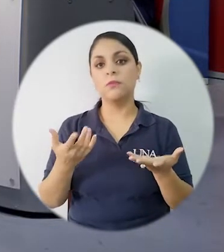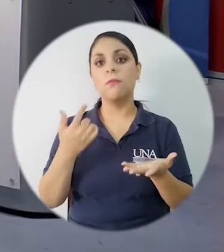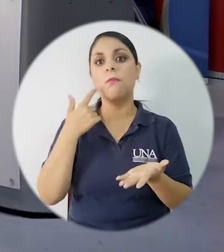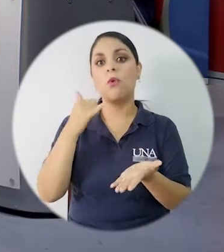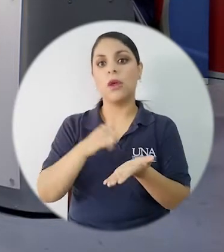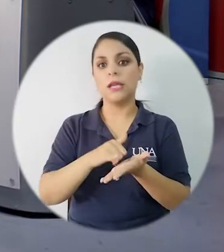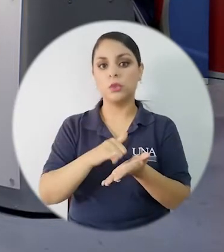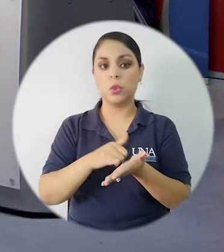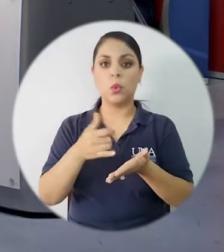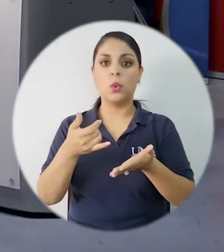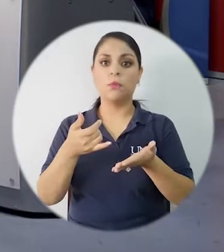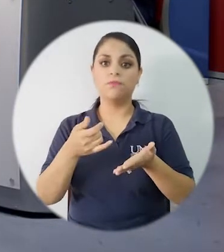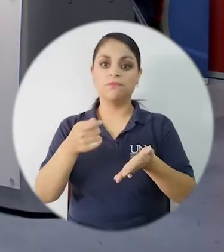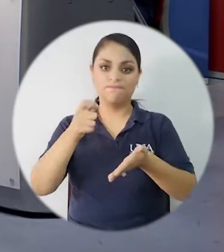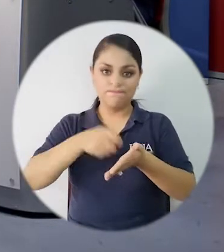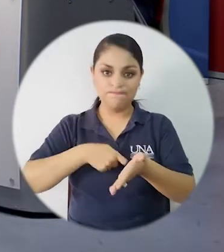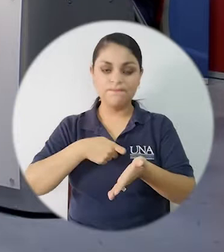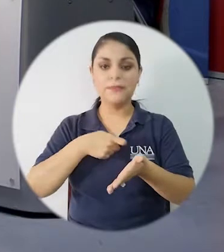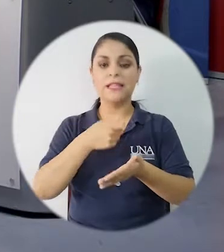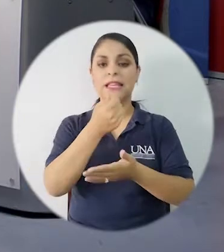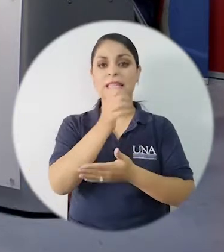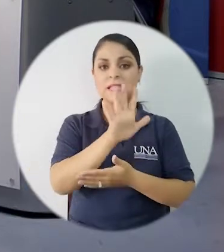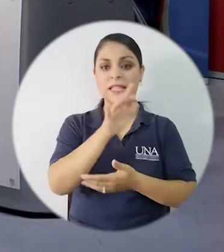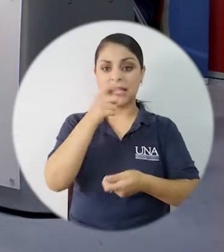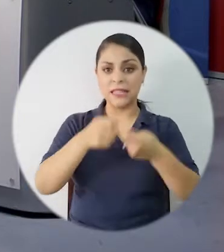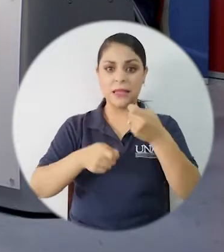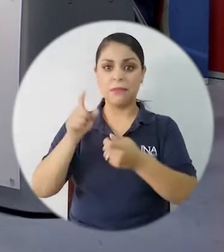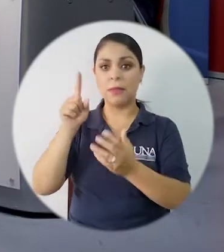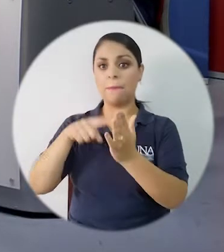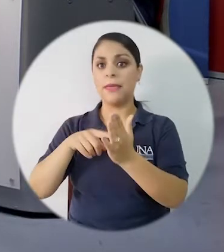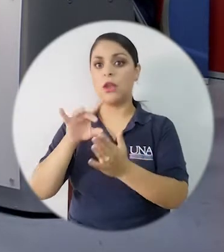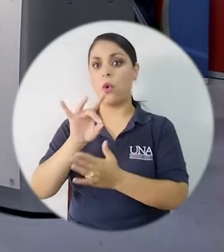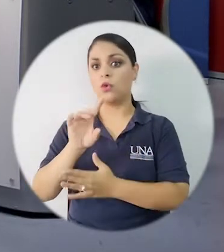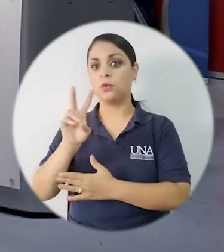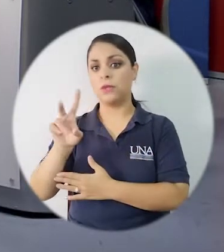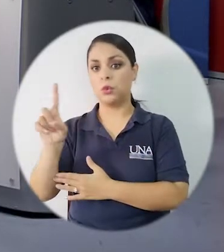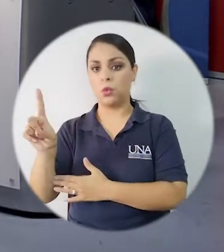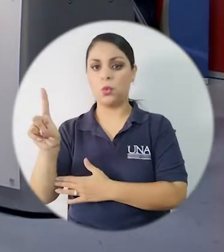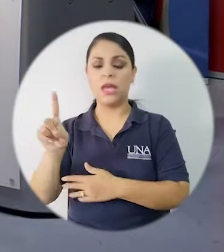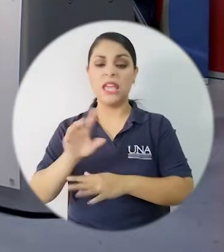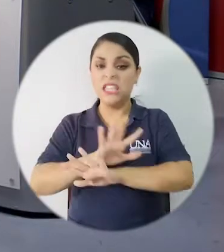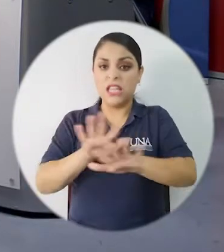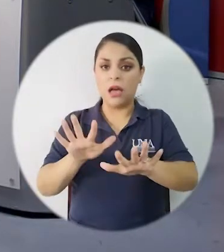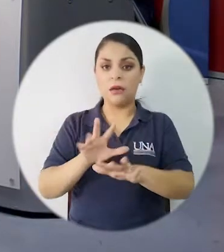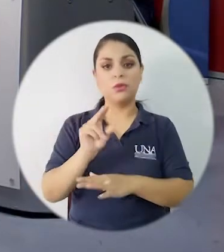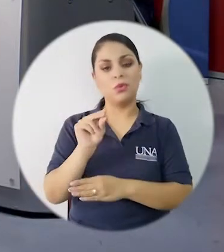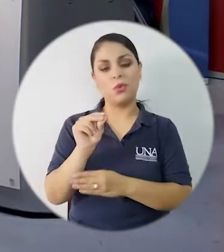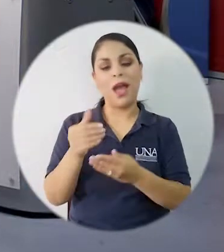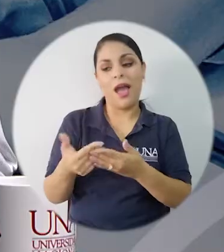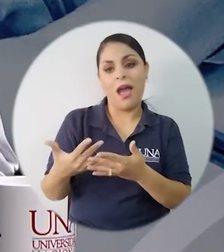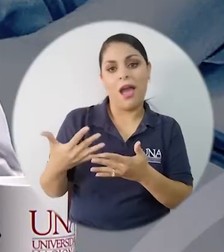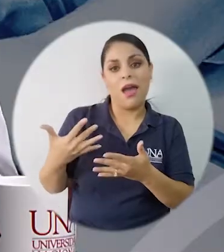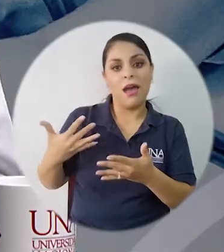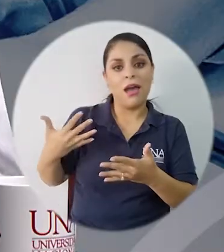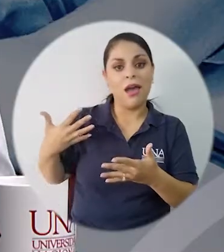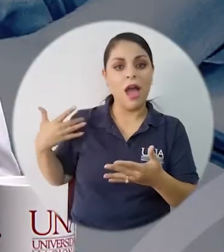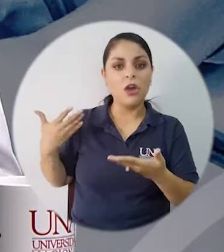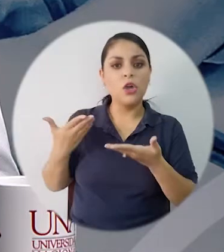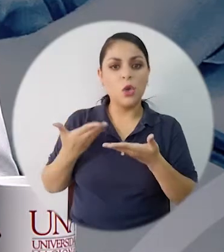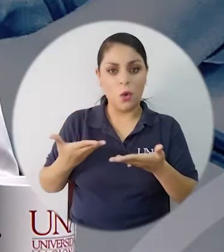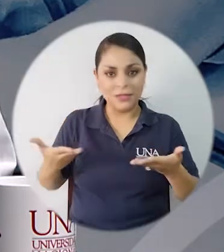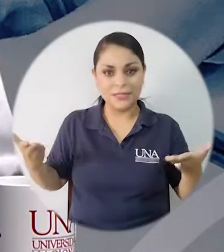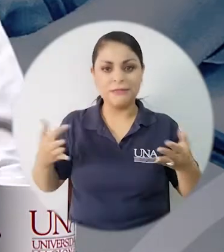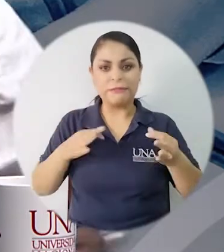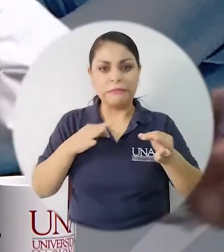decir que el acta de que la independencia se cuaja el 15 de septiembre de 1821 y que Costa Rica se independiza el 29. Hay elementos que le